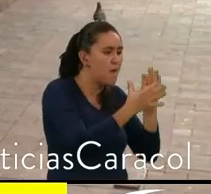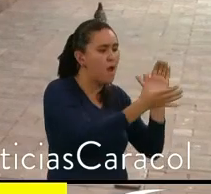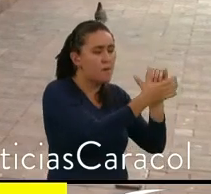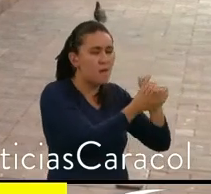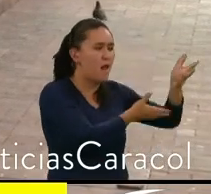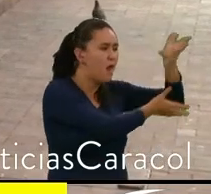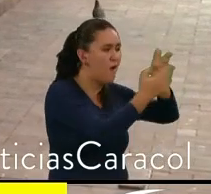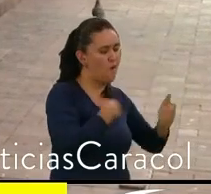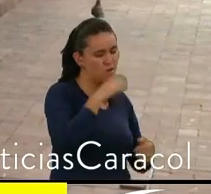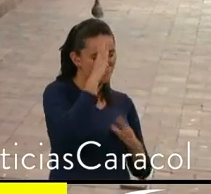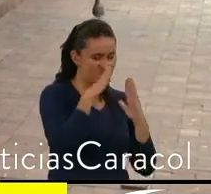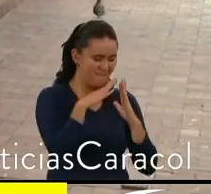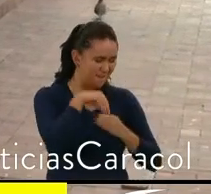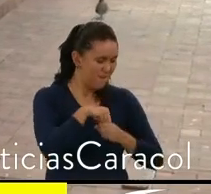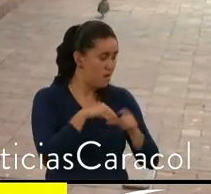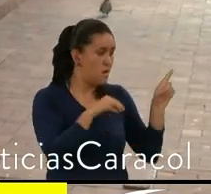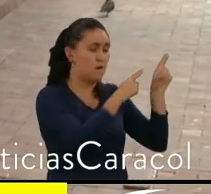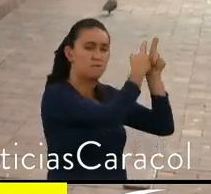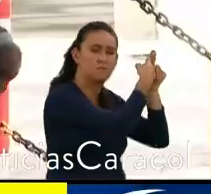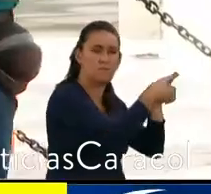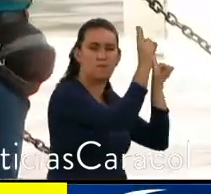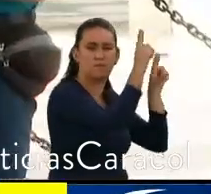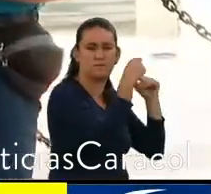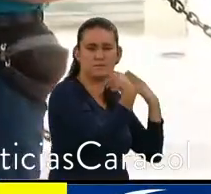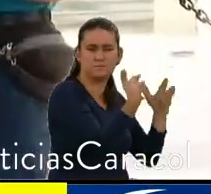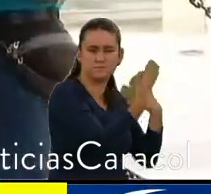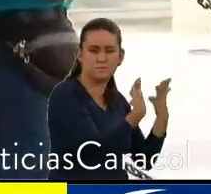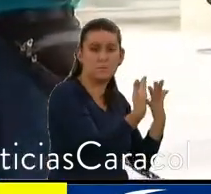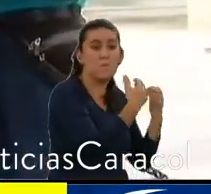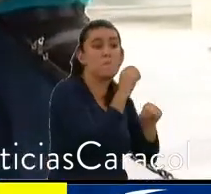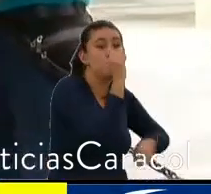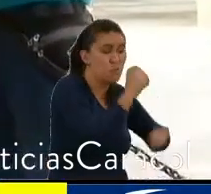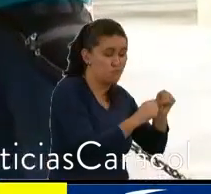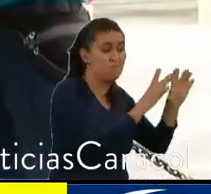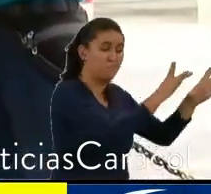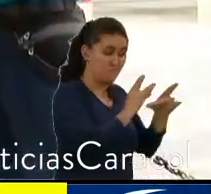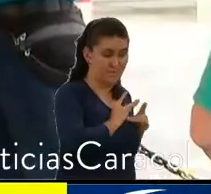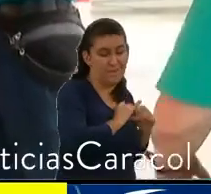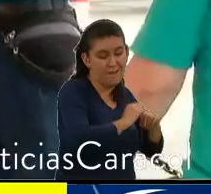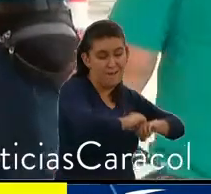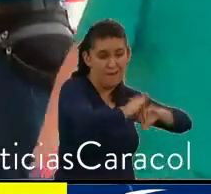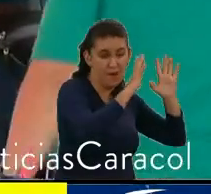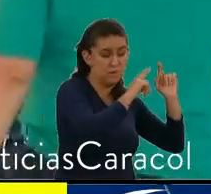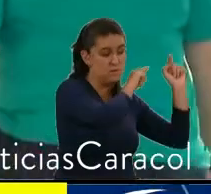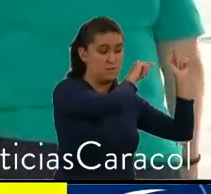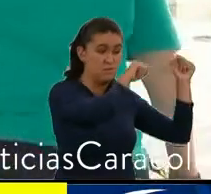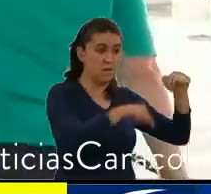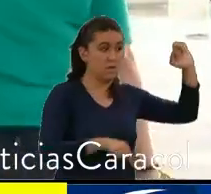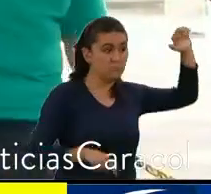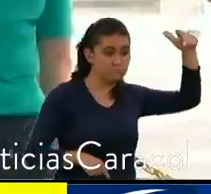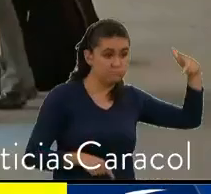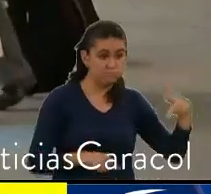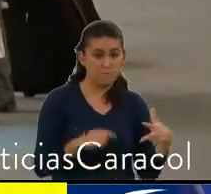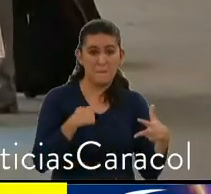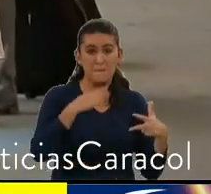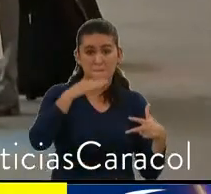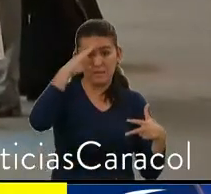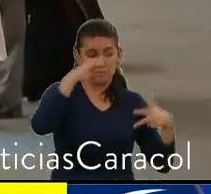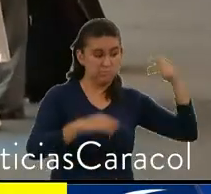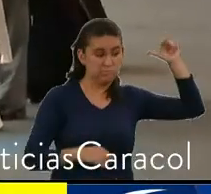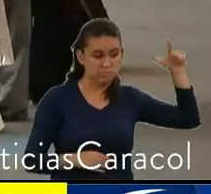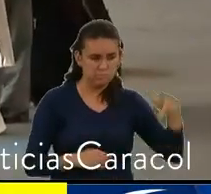estaban acostumbrados, y por tanto la probabilidad de estar contagiado aumenta. Cuando lleguen a la ciudad, hoy nosotros